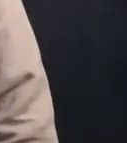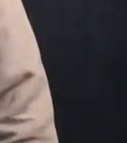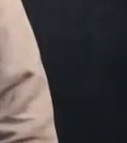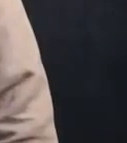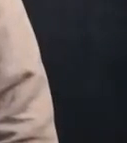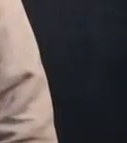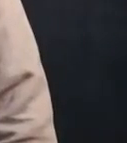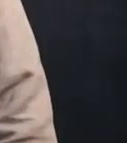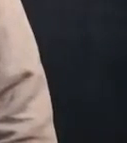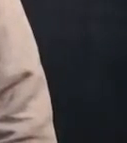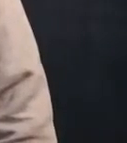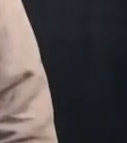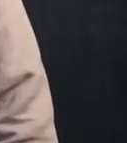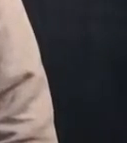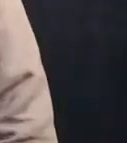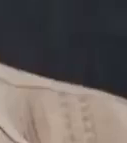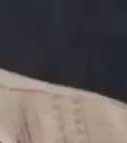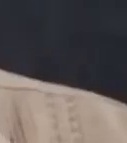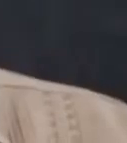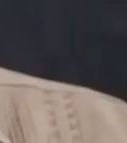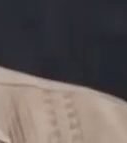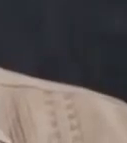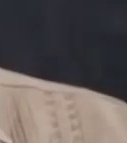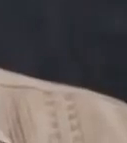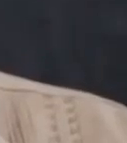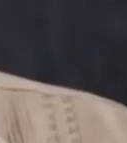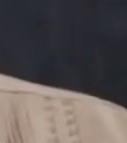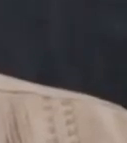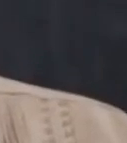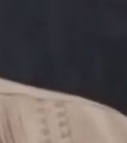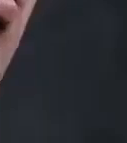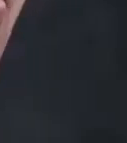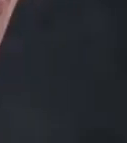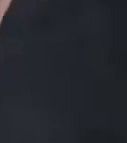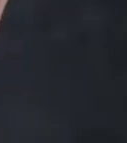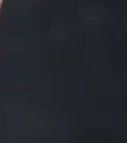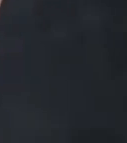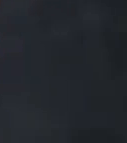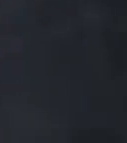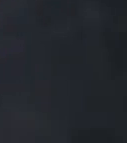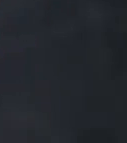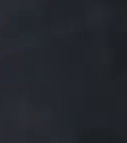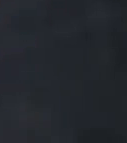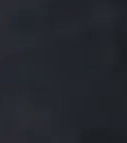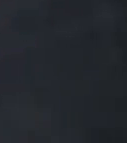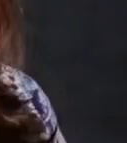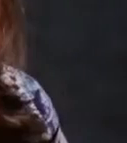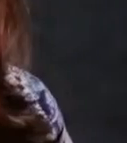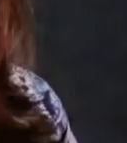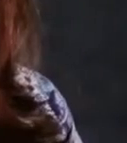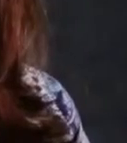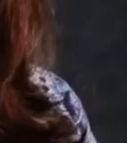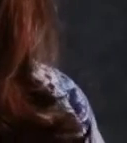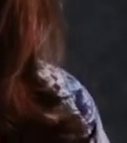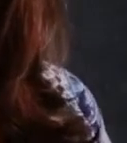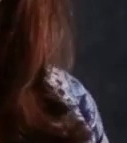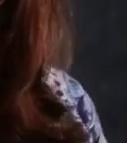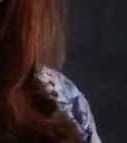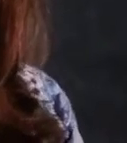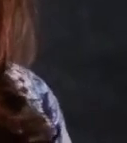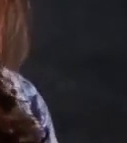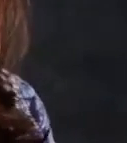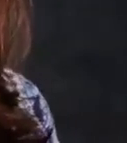con firmeza su trayectoria nos sirvió de guía con un abuelo central fue muy familiar